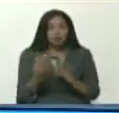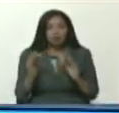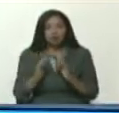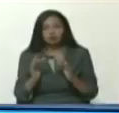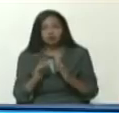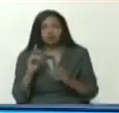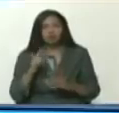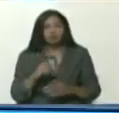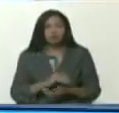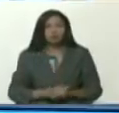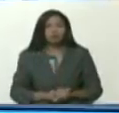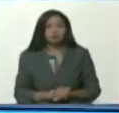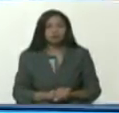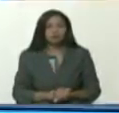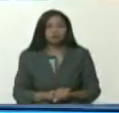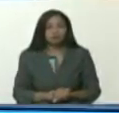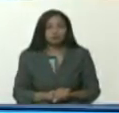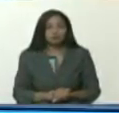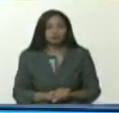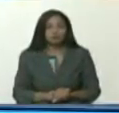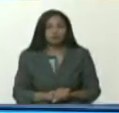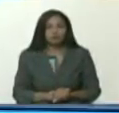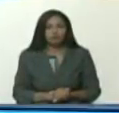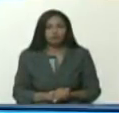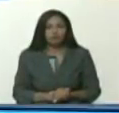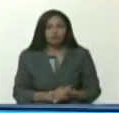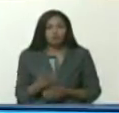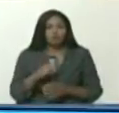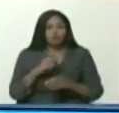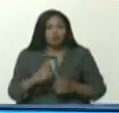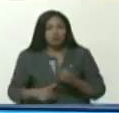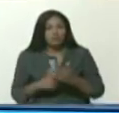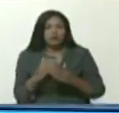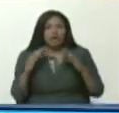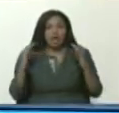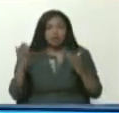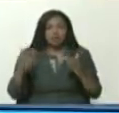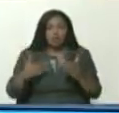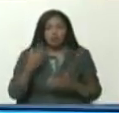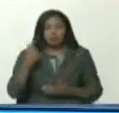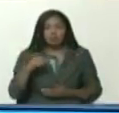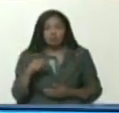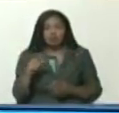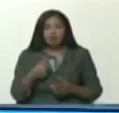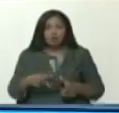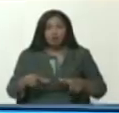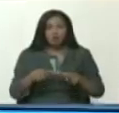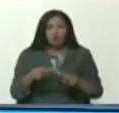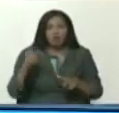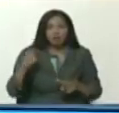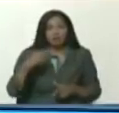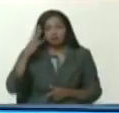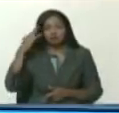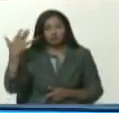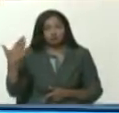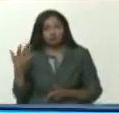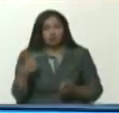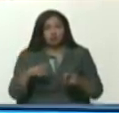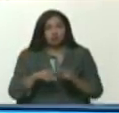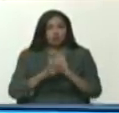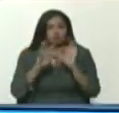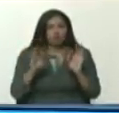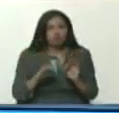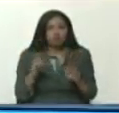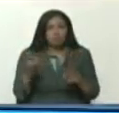el conocimiento. Es el motor más grande que pueda tener una sociedad que quiere soñar a lo grande y buscar